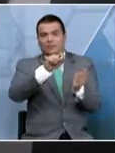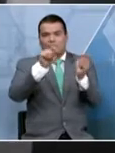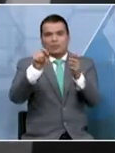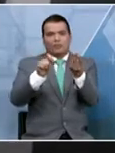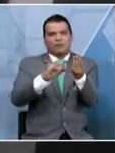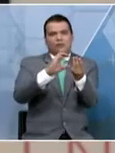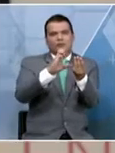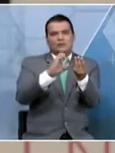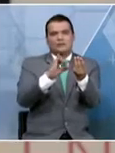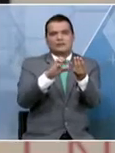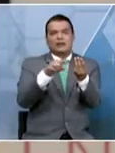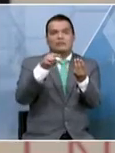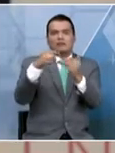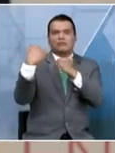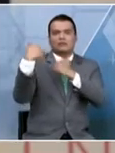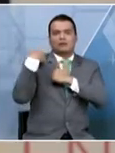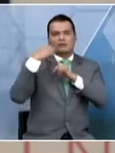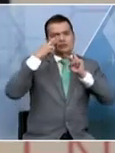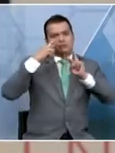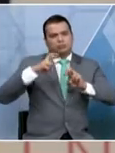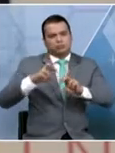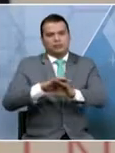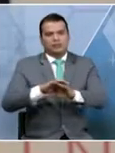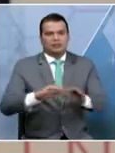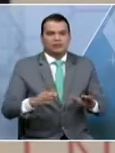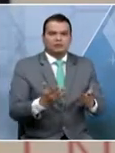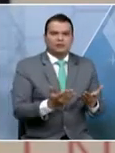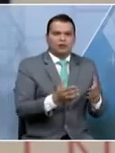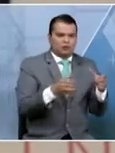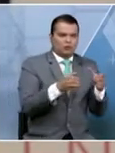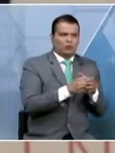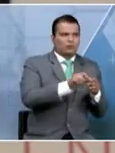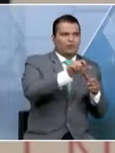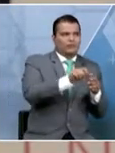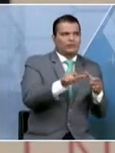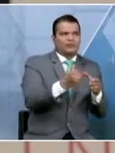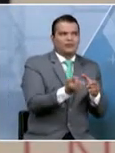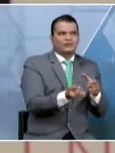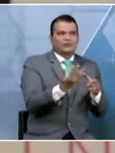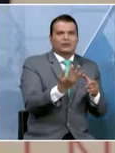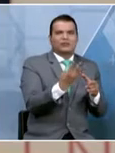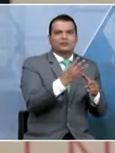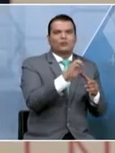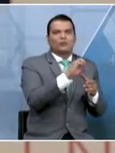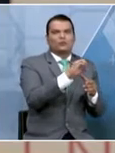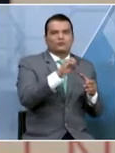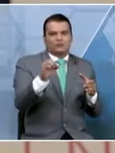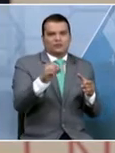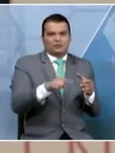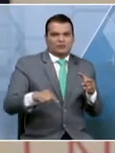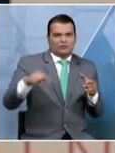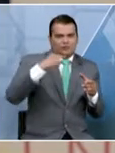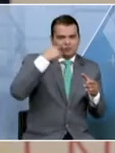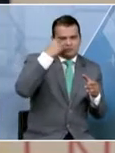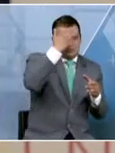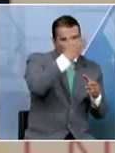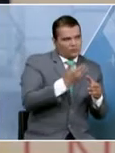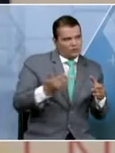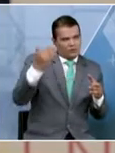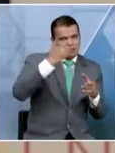inicien con las pruebas son 400 personas en la ciudad de cali que vamos a invitar a participar